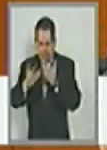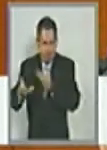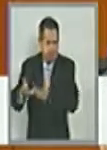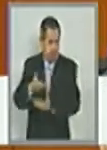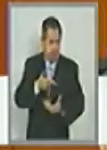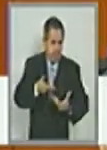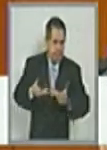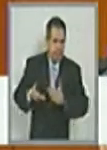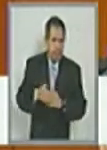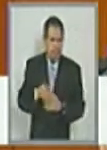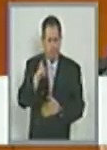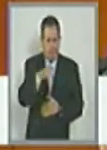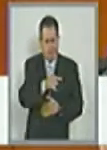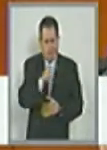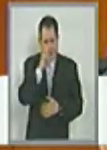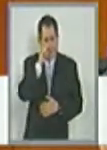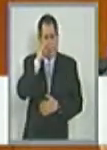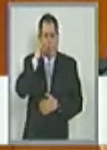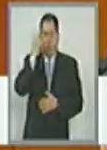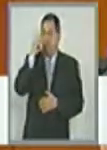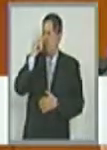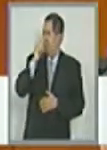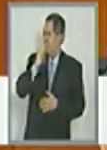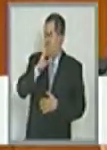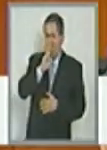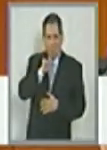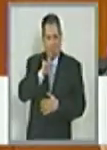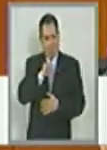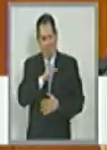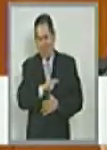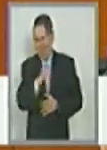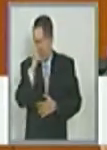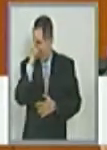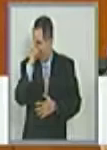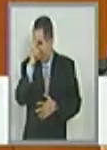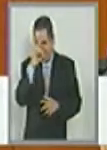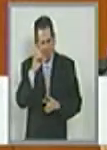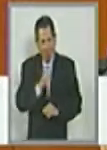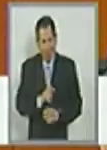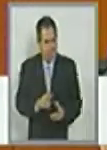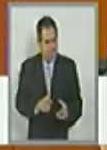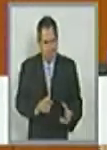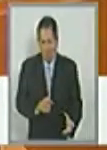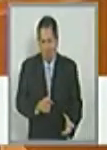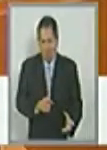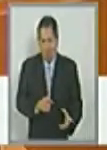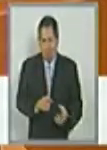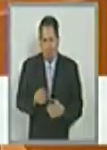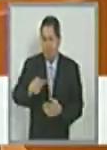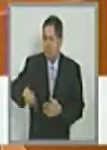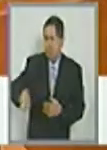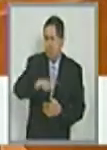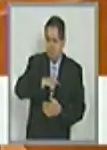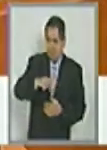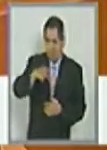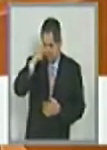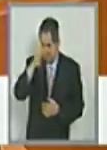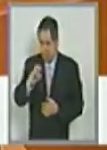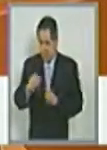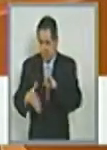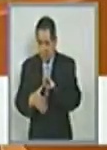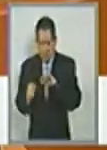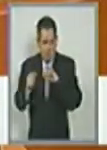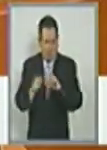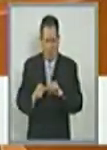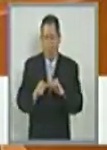de las mayores indignaciones que se ha provocado para el pueblo de México y de Latinoamérica, que